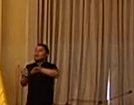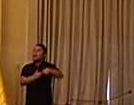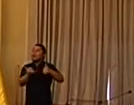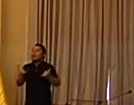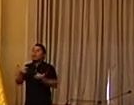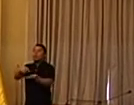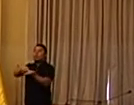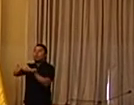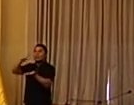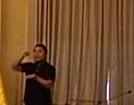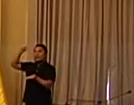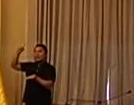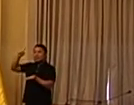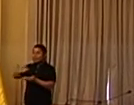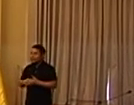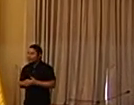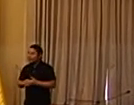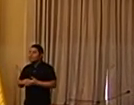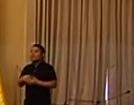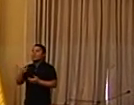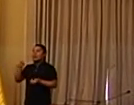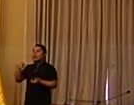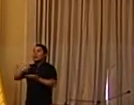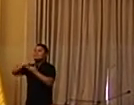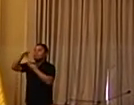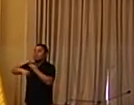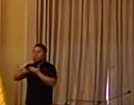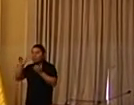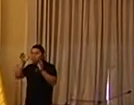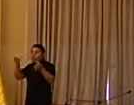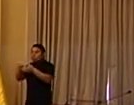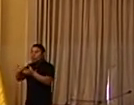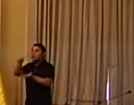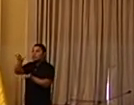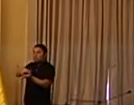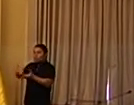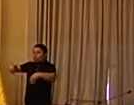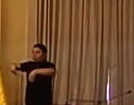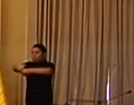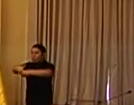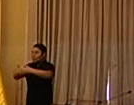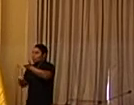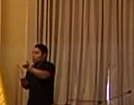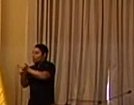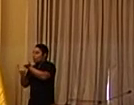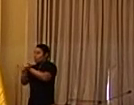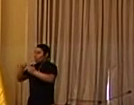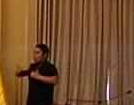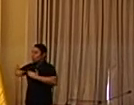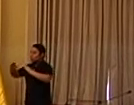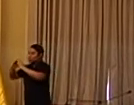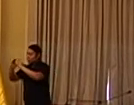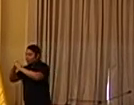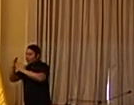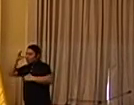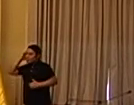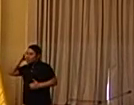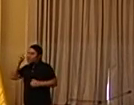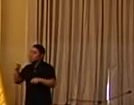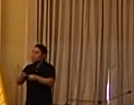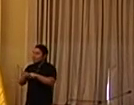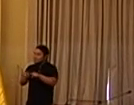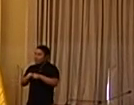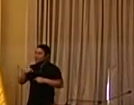entonces. Proyecto de acuerdo de consejo que aprueba el convenio de colaboración entre la Municipalidad de Miraflores y la